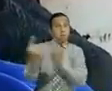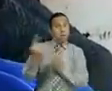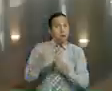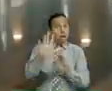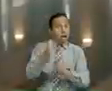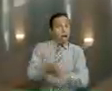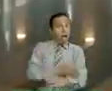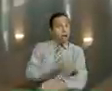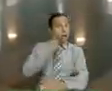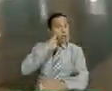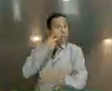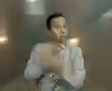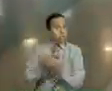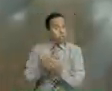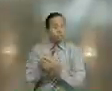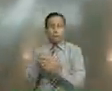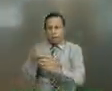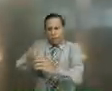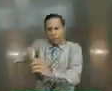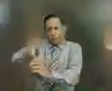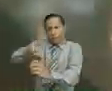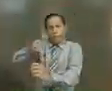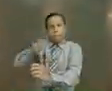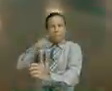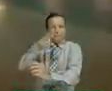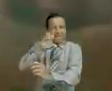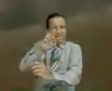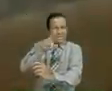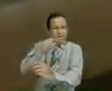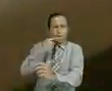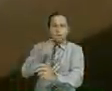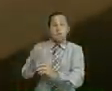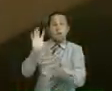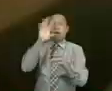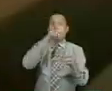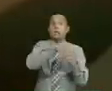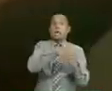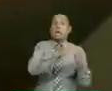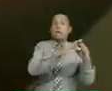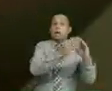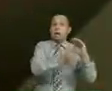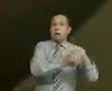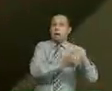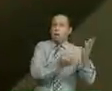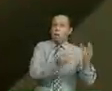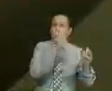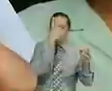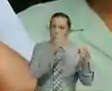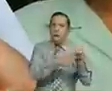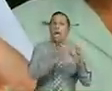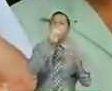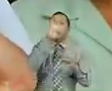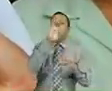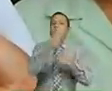un aislamiento preventivo de 14 días. Aquellos que vienen con la prueba de PCR, de todas formas, tienen que ir a cuarentena, a sus